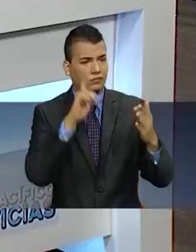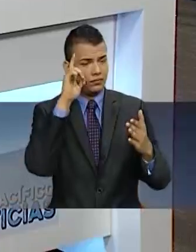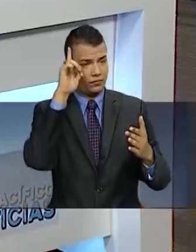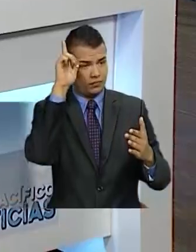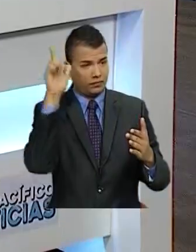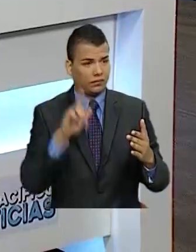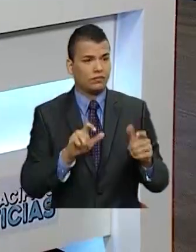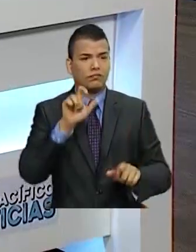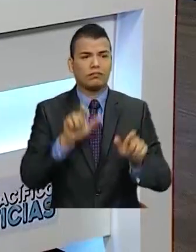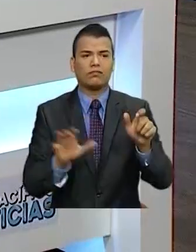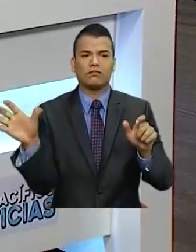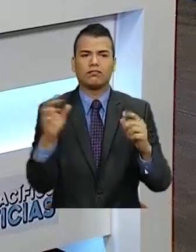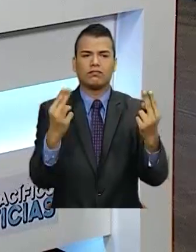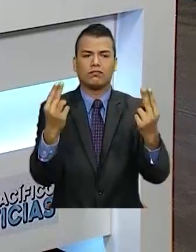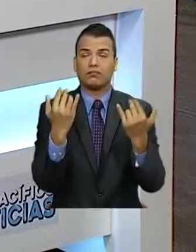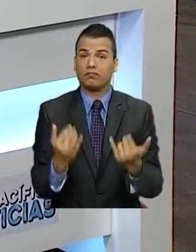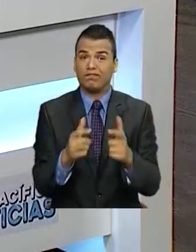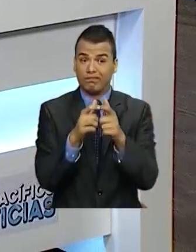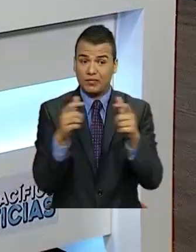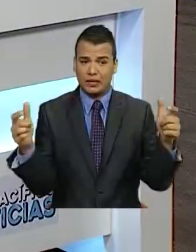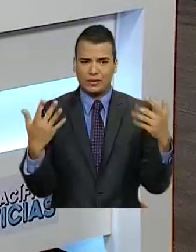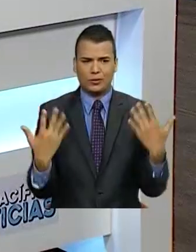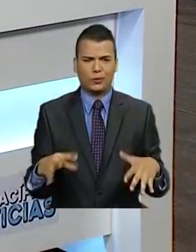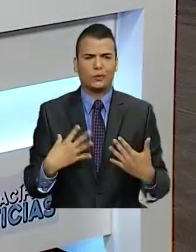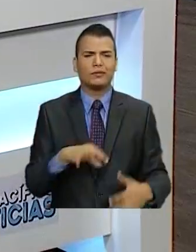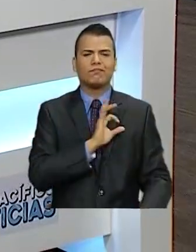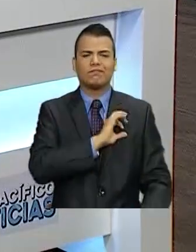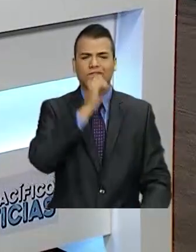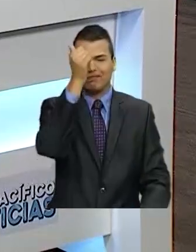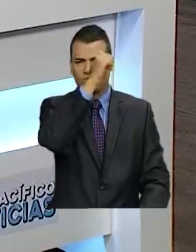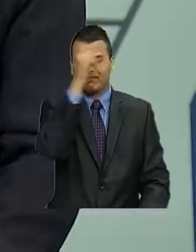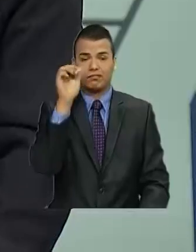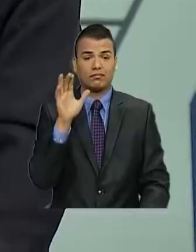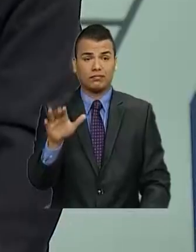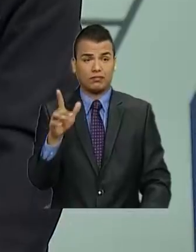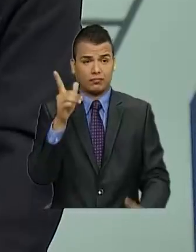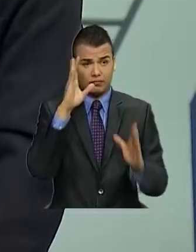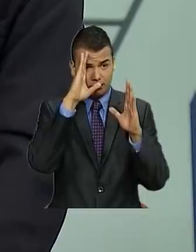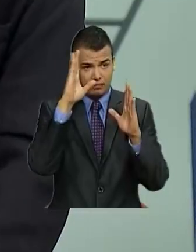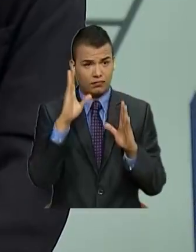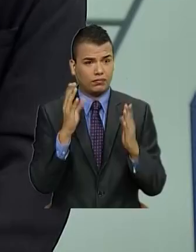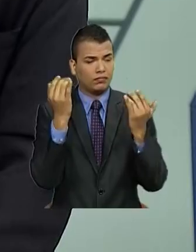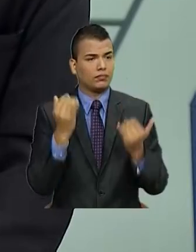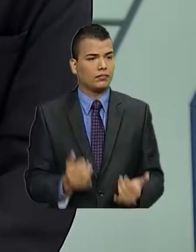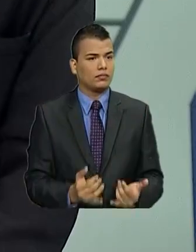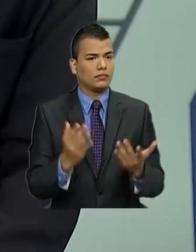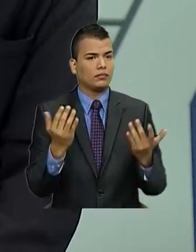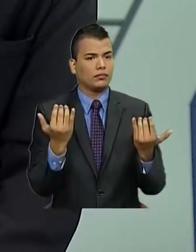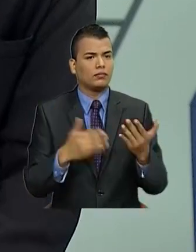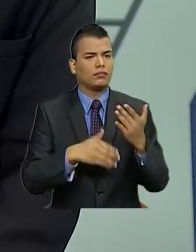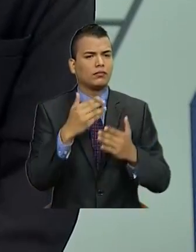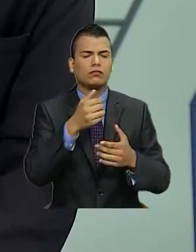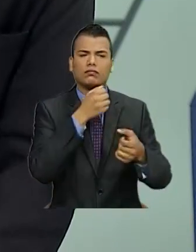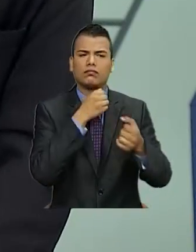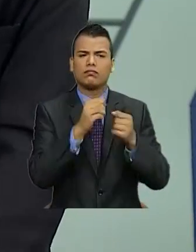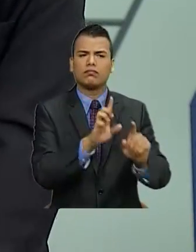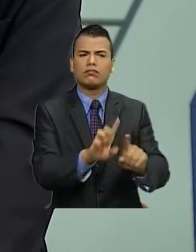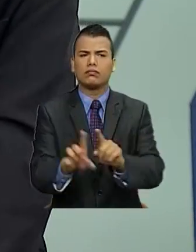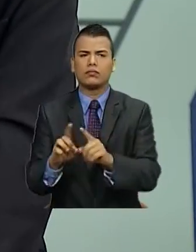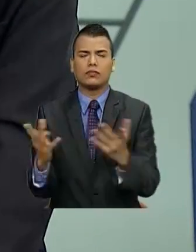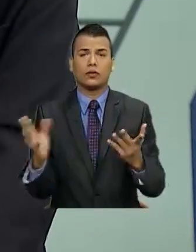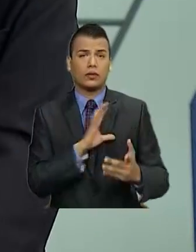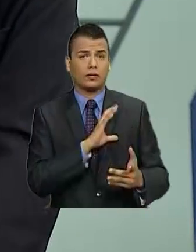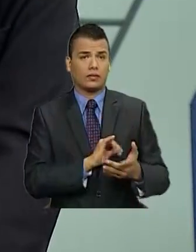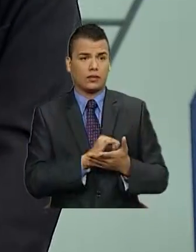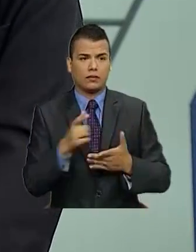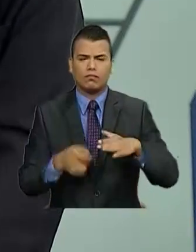la teleaudiencia que sigue creciendo los fines de semana. Y mucha atención, iniciamos nuestro recorrido informativo en Cali, en